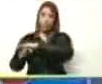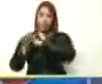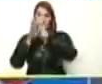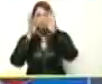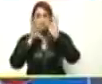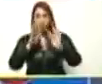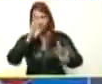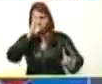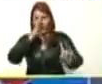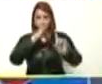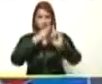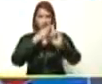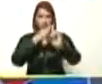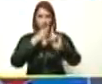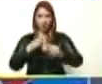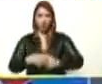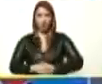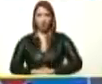manera directa,